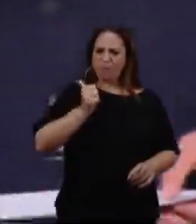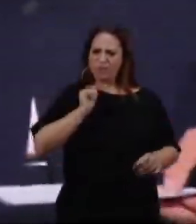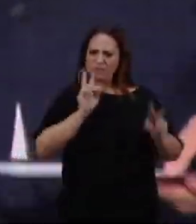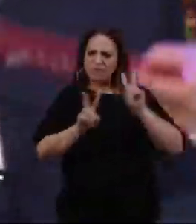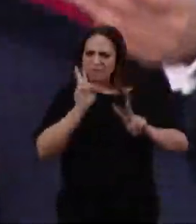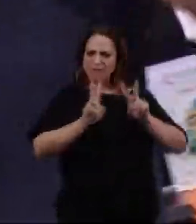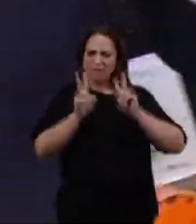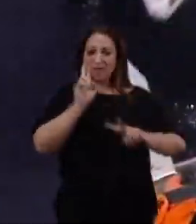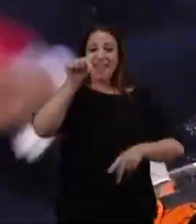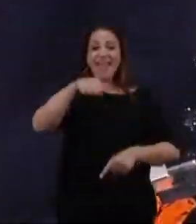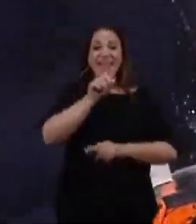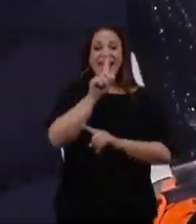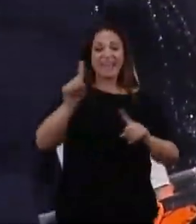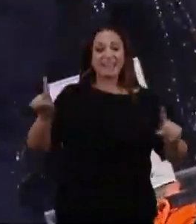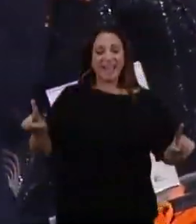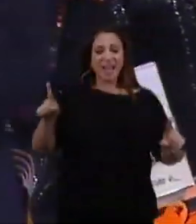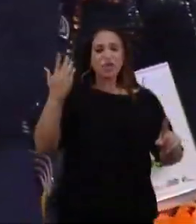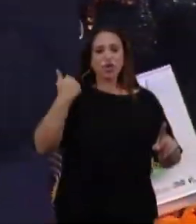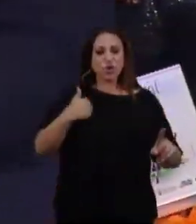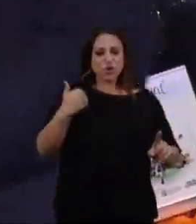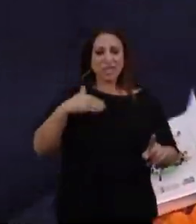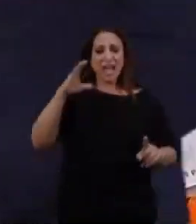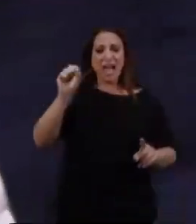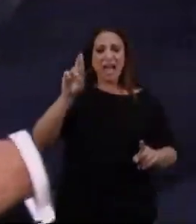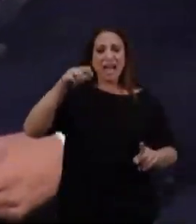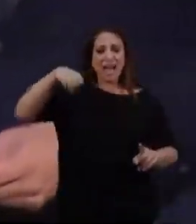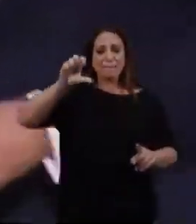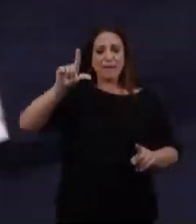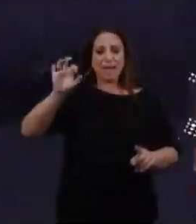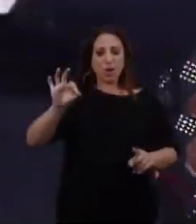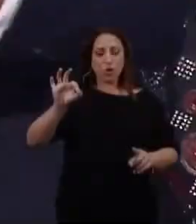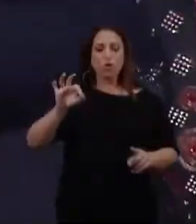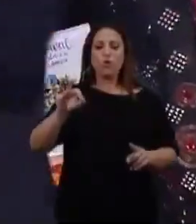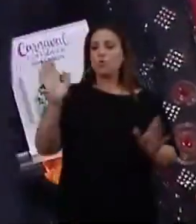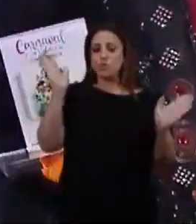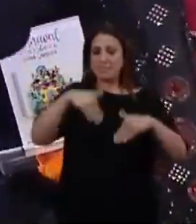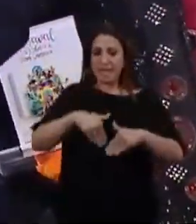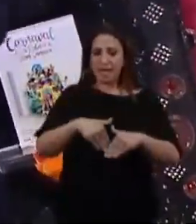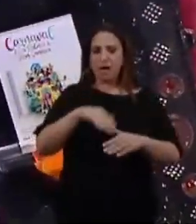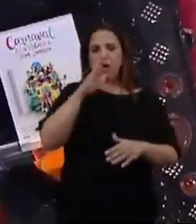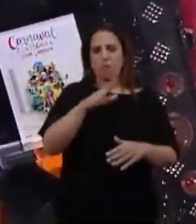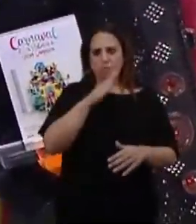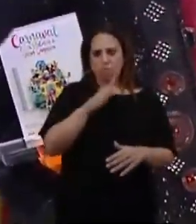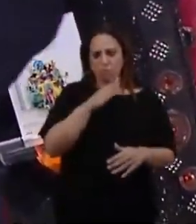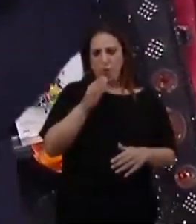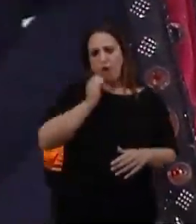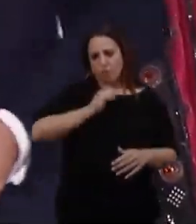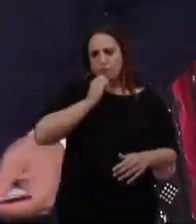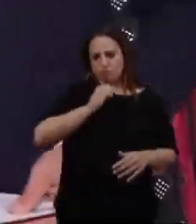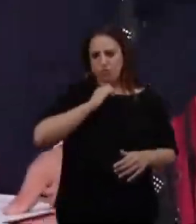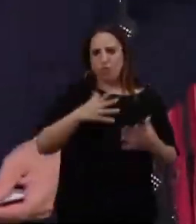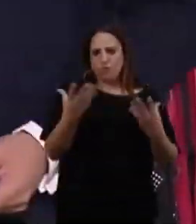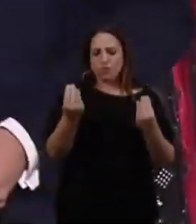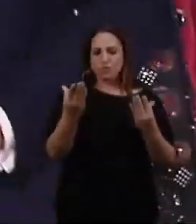Este año, ya saben, Carmelo el Pariente este año no ha salido, porque tampoco, si salía él, ya eso era un abuso.